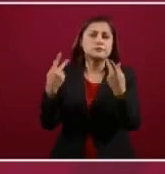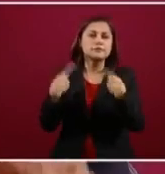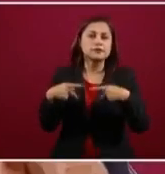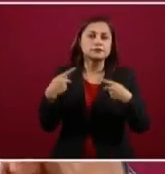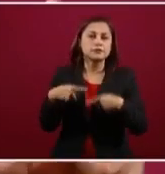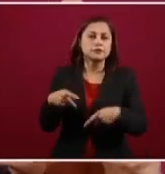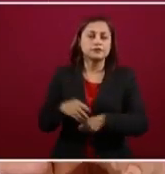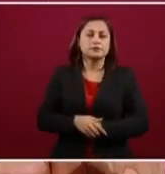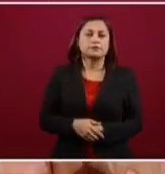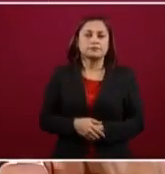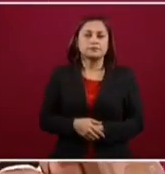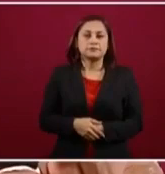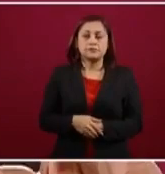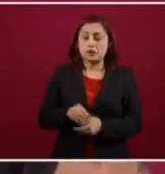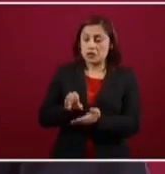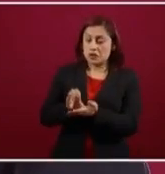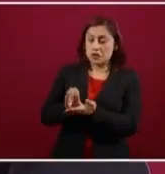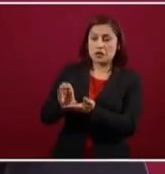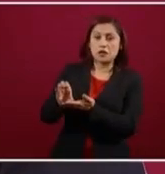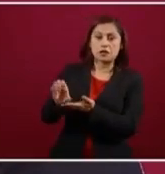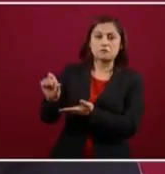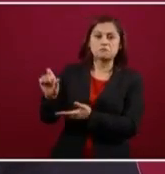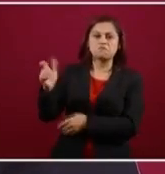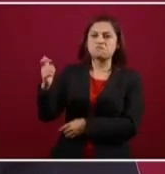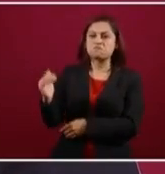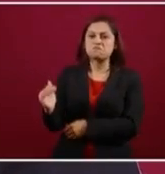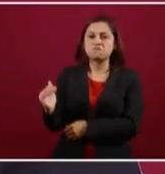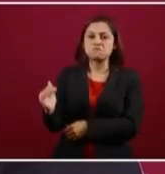Y la inversión mucho menor.